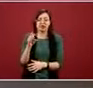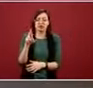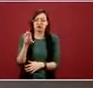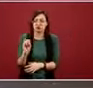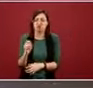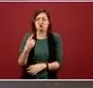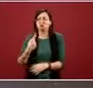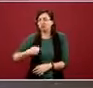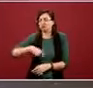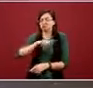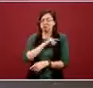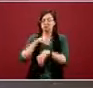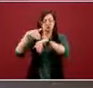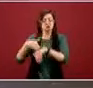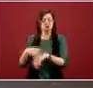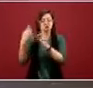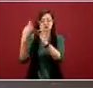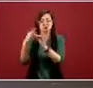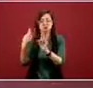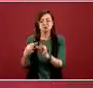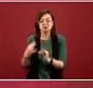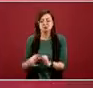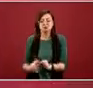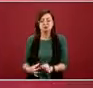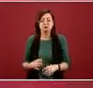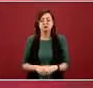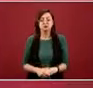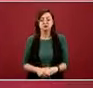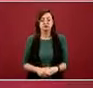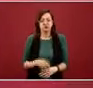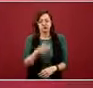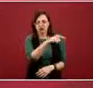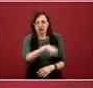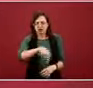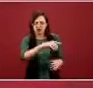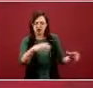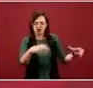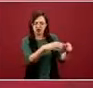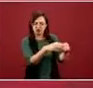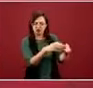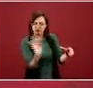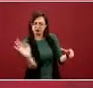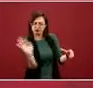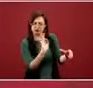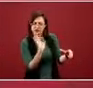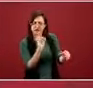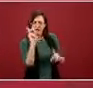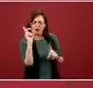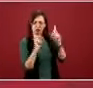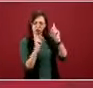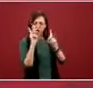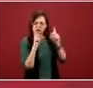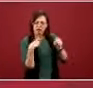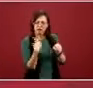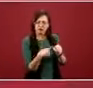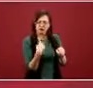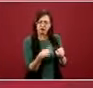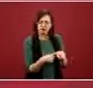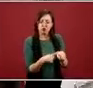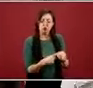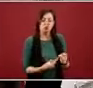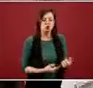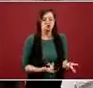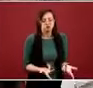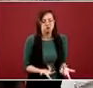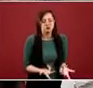que consiste en tener una definición de caso sospechoso, que en su momento era una persona con